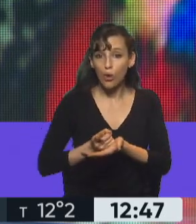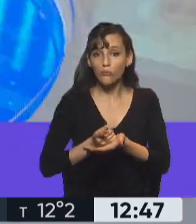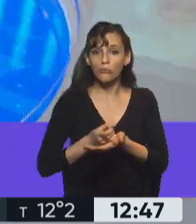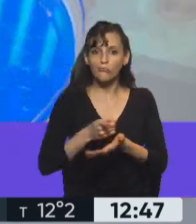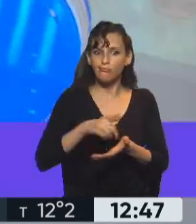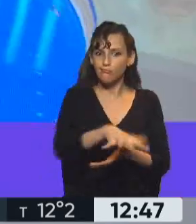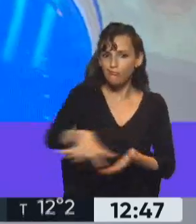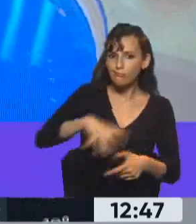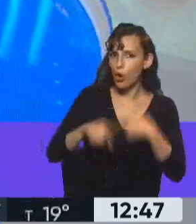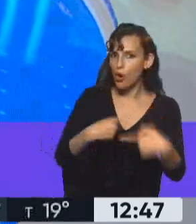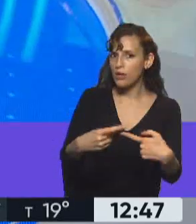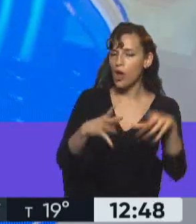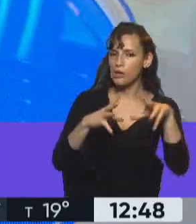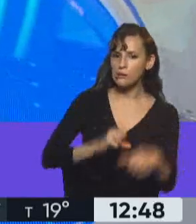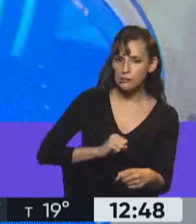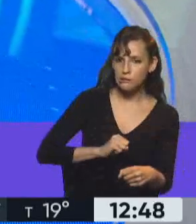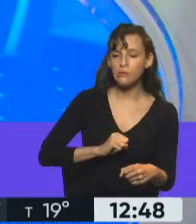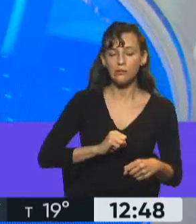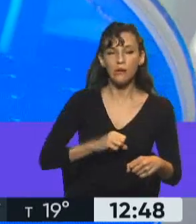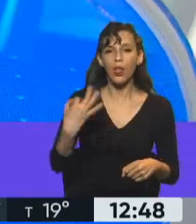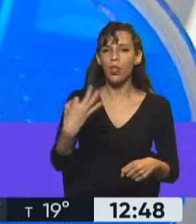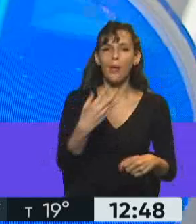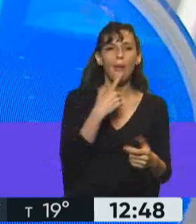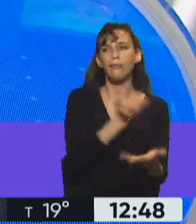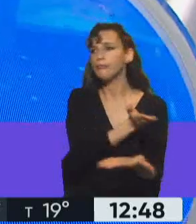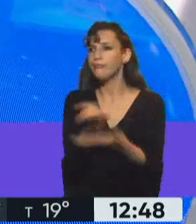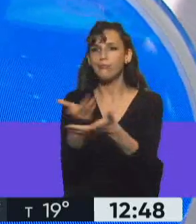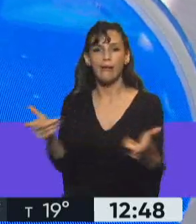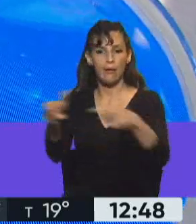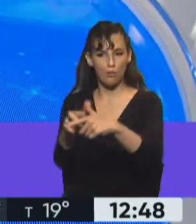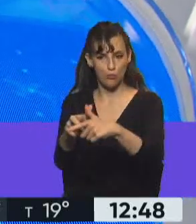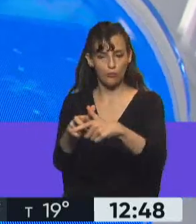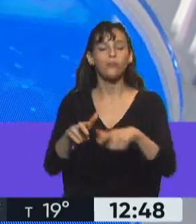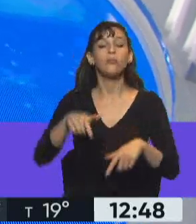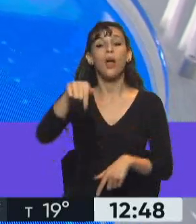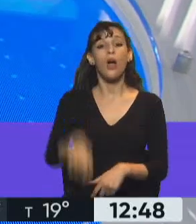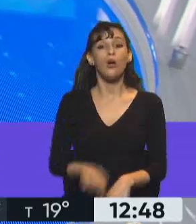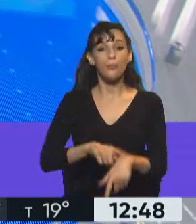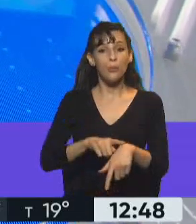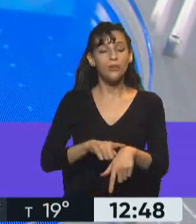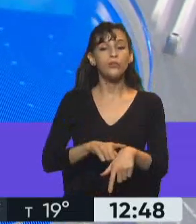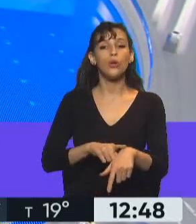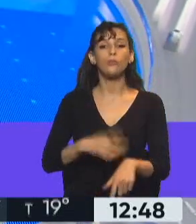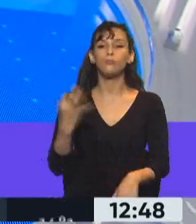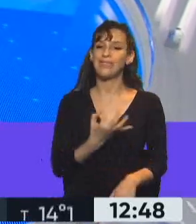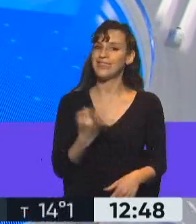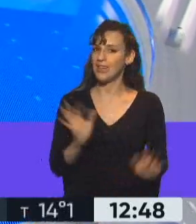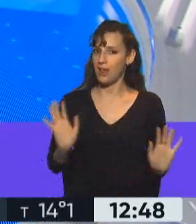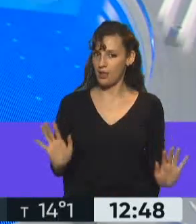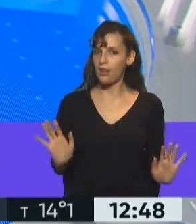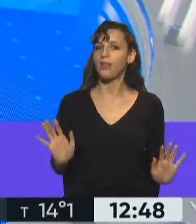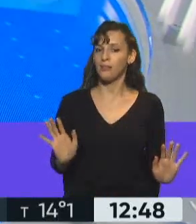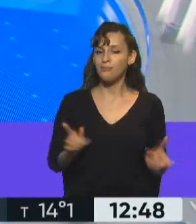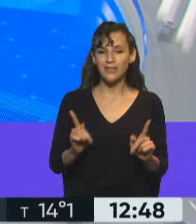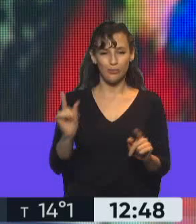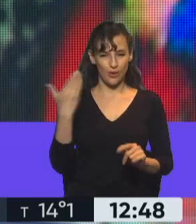¿no? Medidas administrativas o legislativas. Y bueno, en este momento estamos viviendo un momento muy especial, como decíamos y como